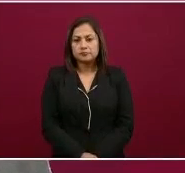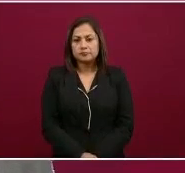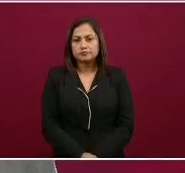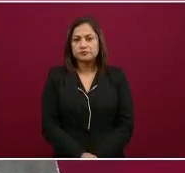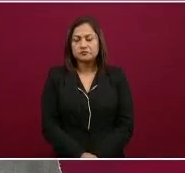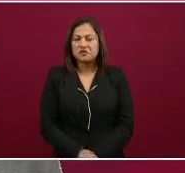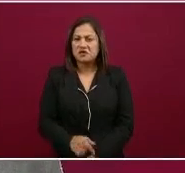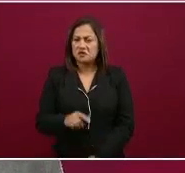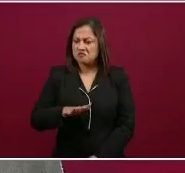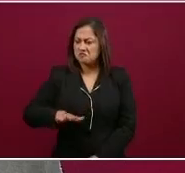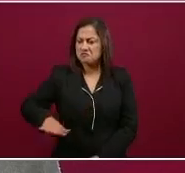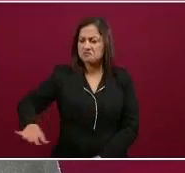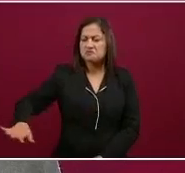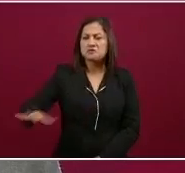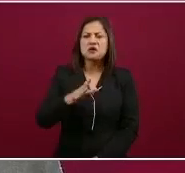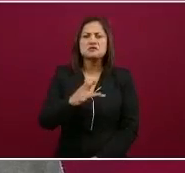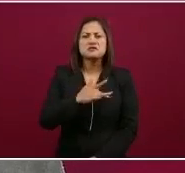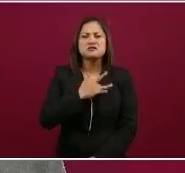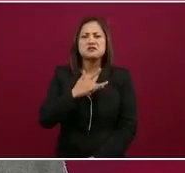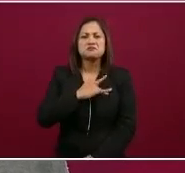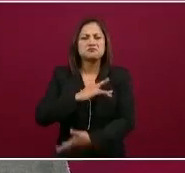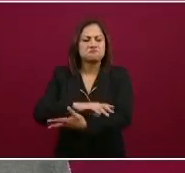solidaridad